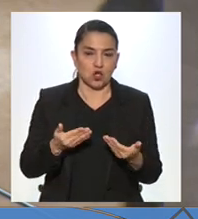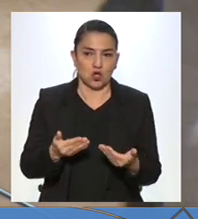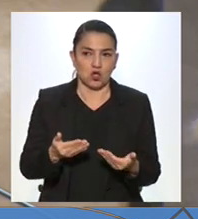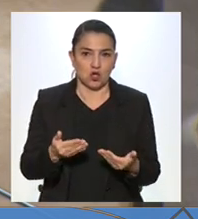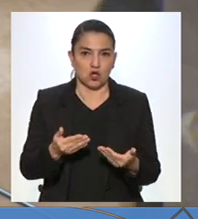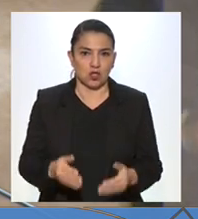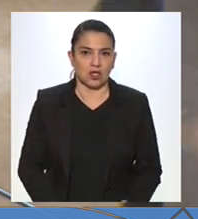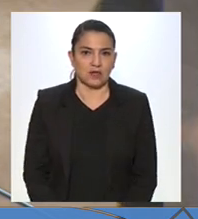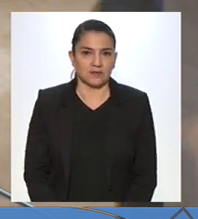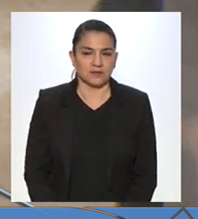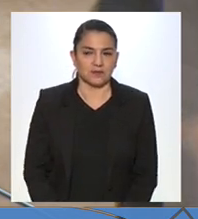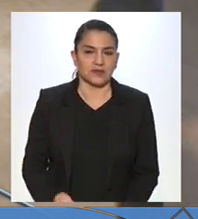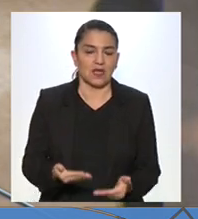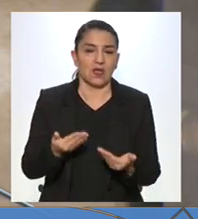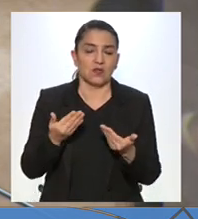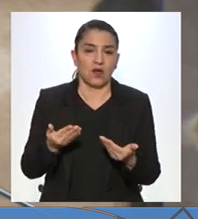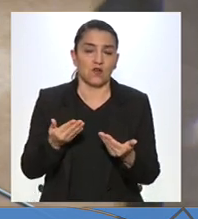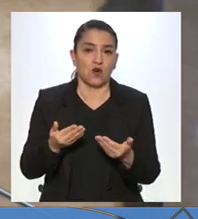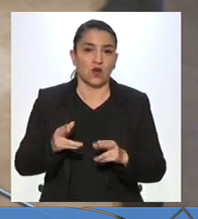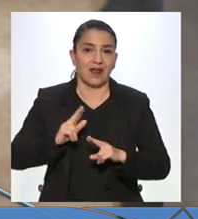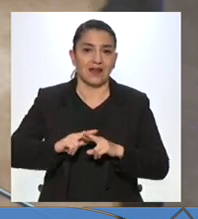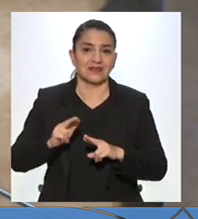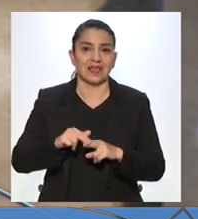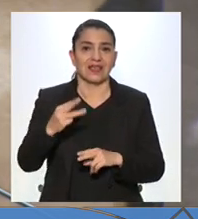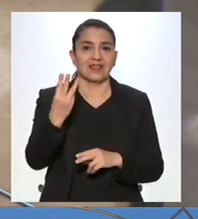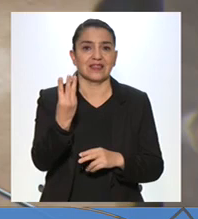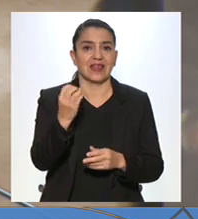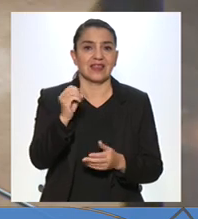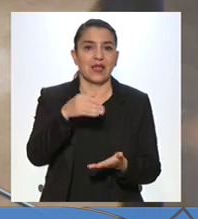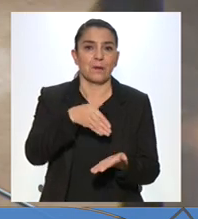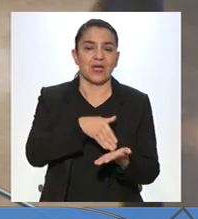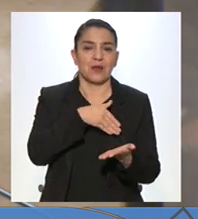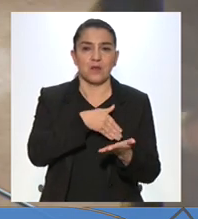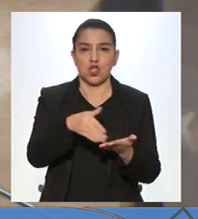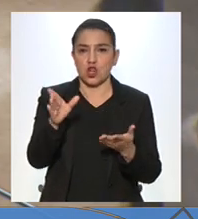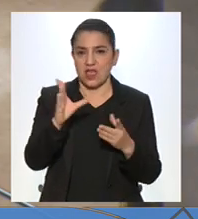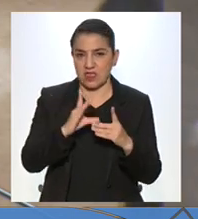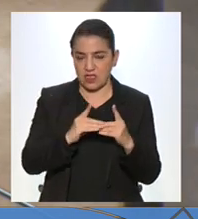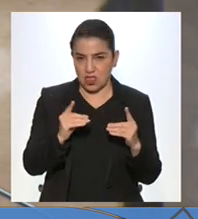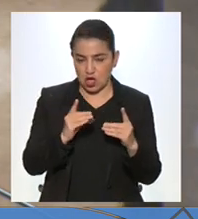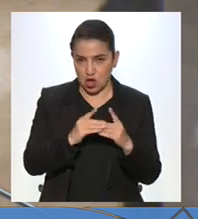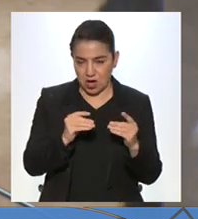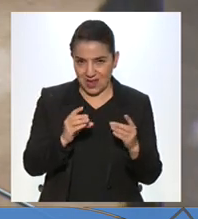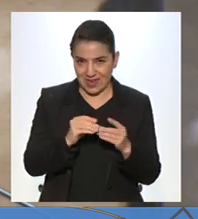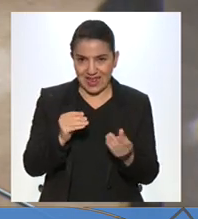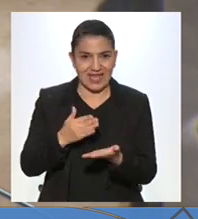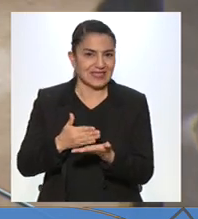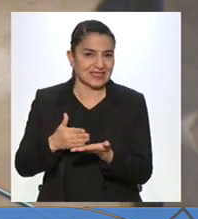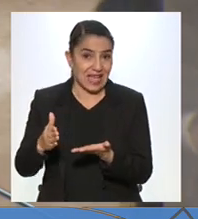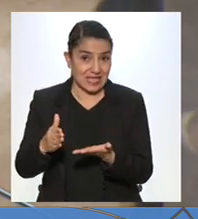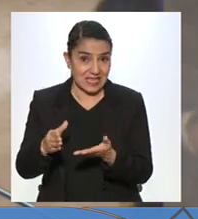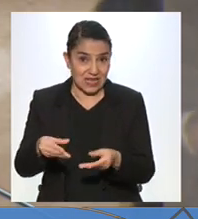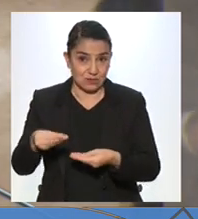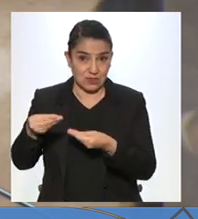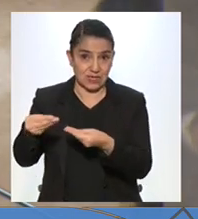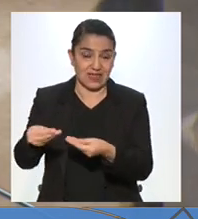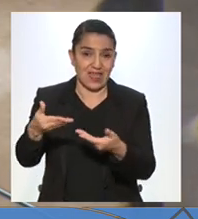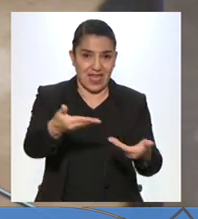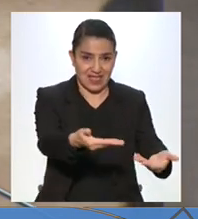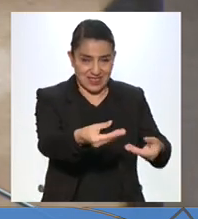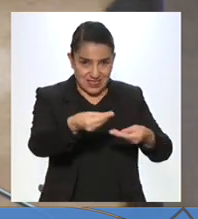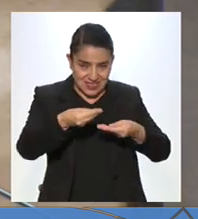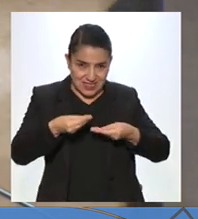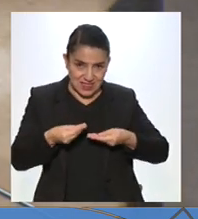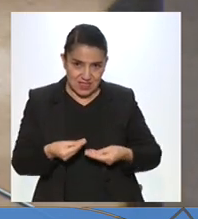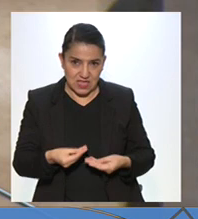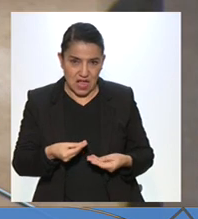del 2019 hasta ahora es del orden de los 30.000 millones de dólares. Esa salida ha sido compensada por entrada de capitales del